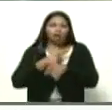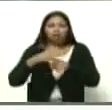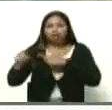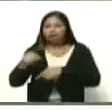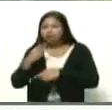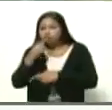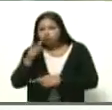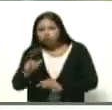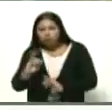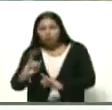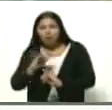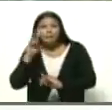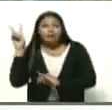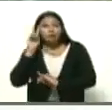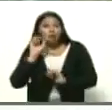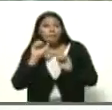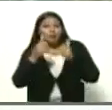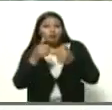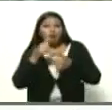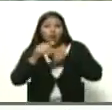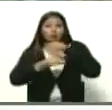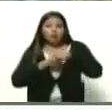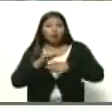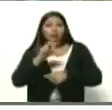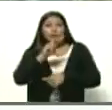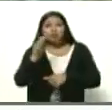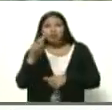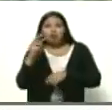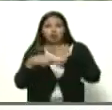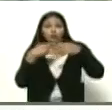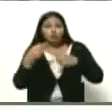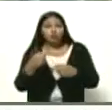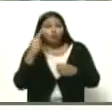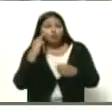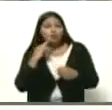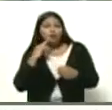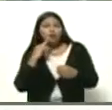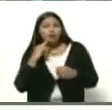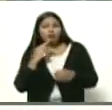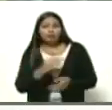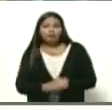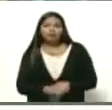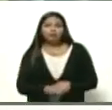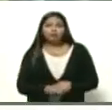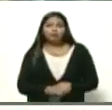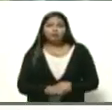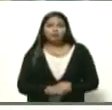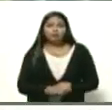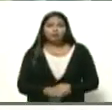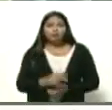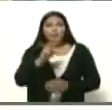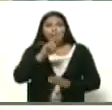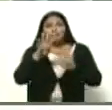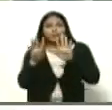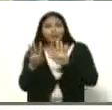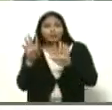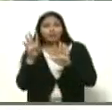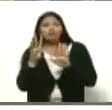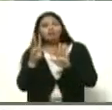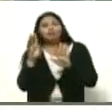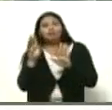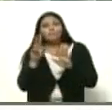Chávez, Venezuela entró temprano al siglo XXI con la Revolución Bolivariana, con el Caracazo el 27 de febrero.